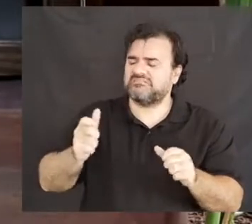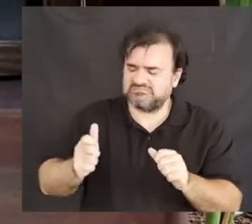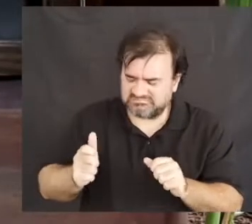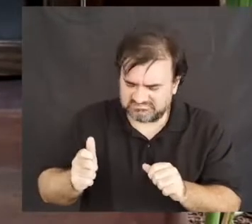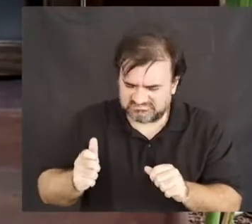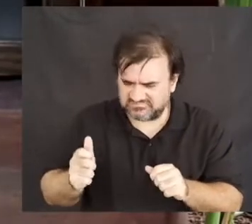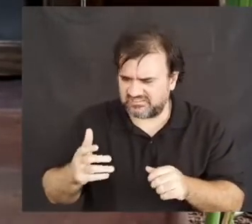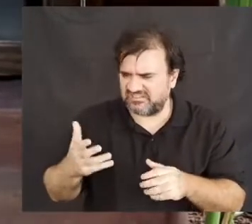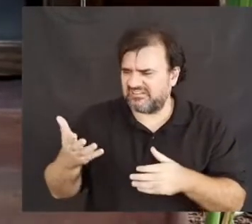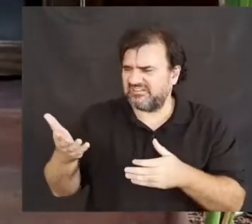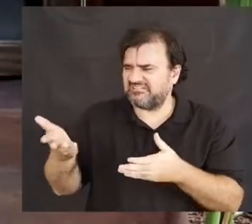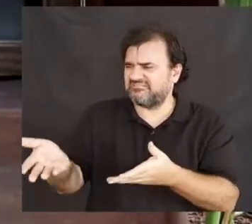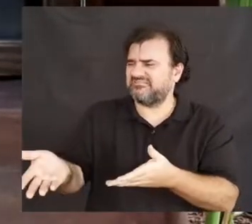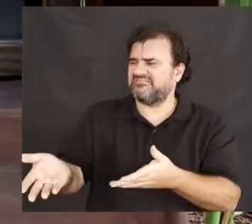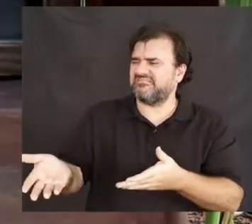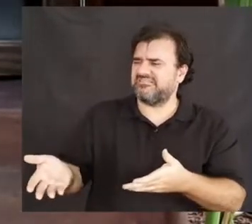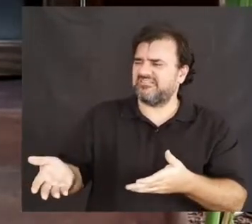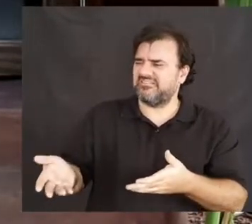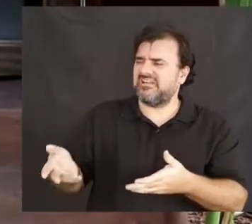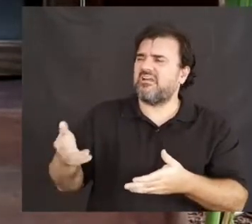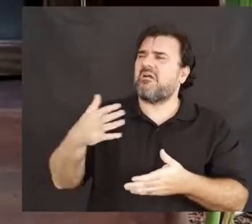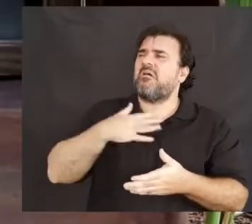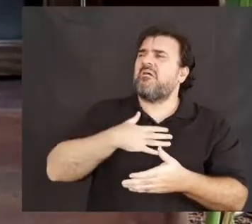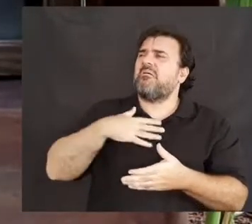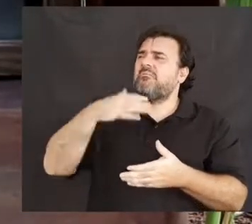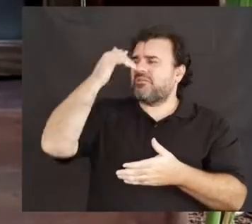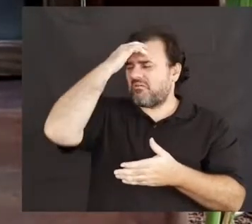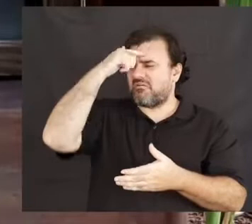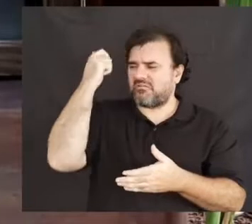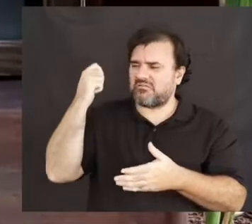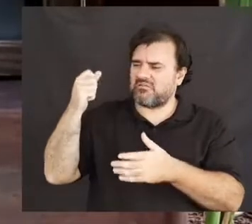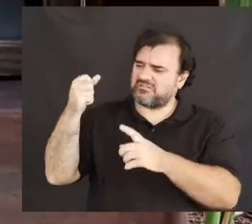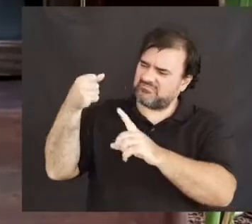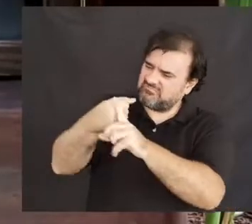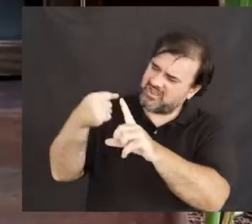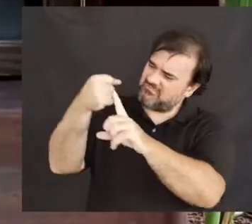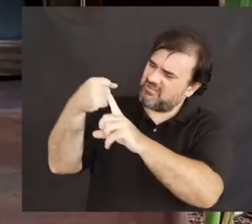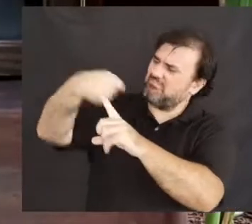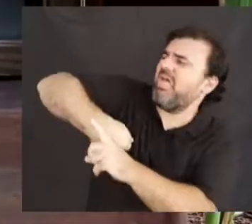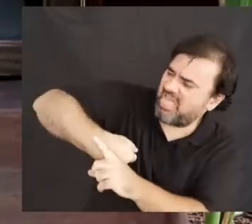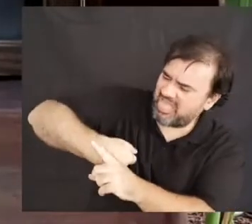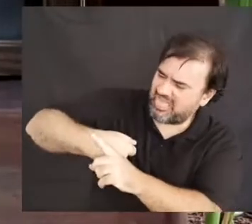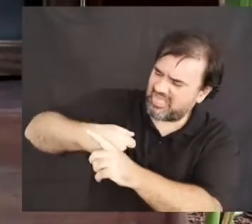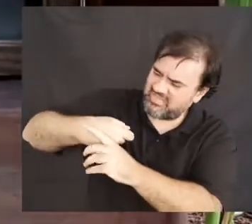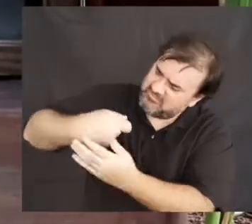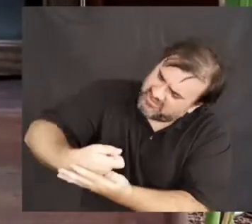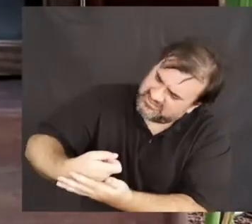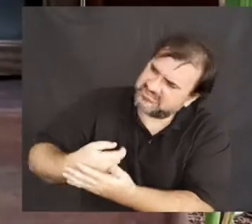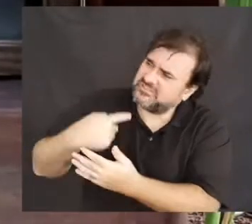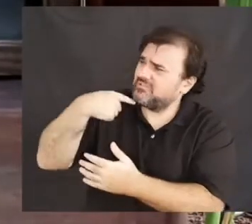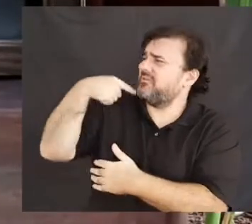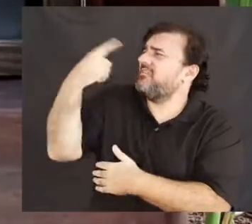de rabia! ¡Se lo dije, don Leopo! ¡Ese toro era padrote de nación! ¡No nació